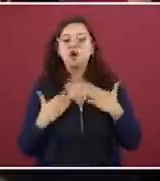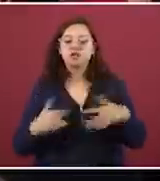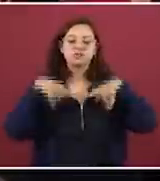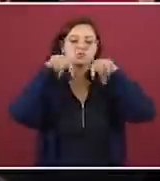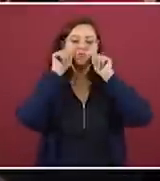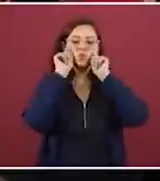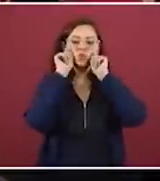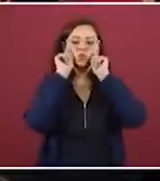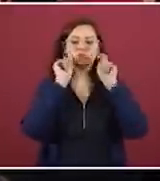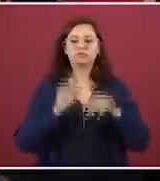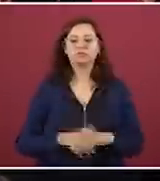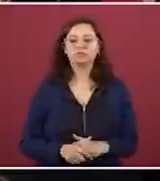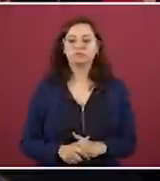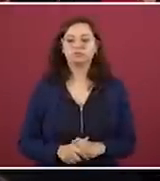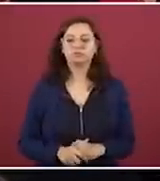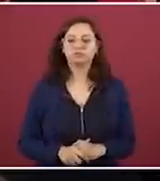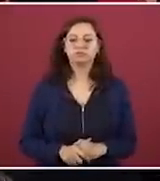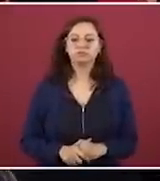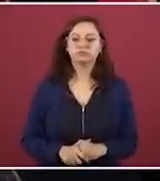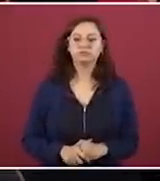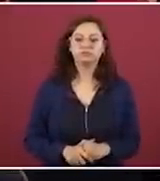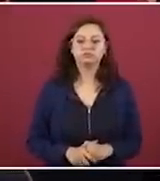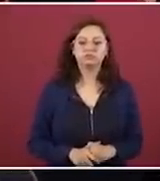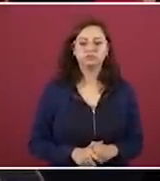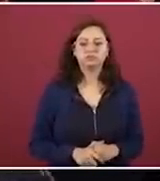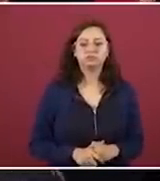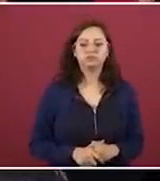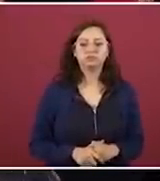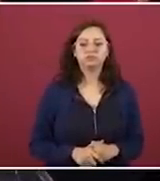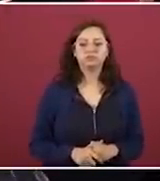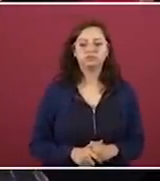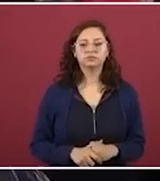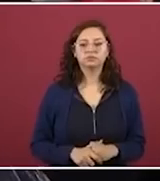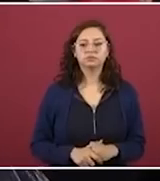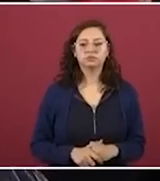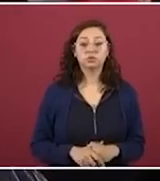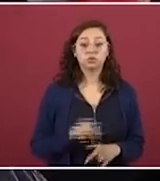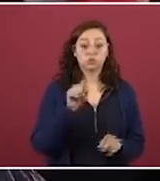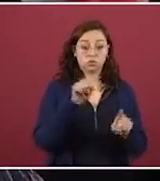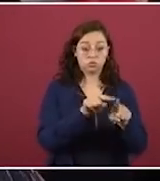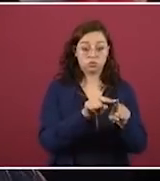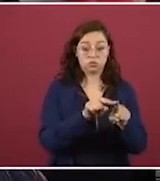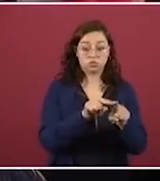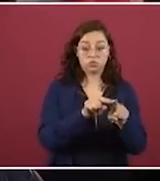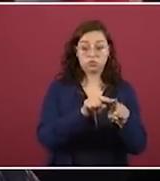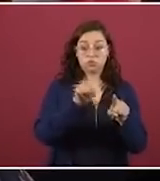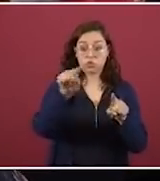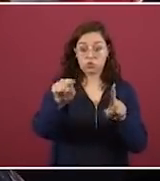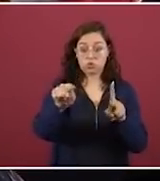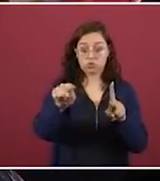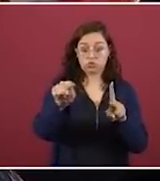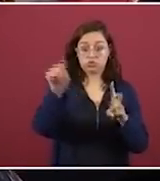Uno dos y tres.